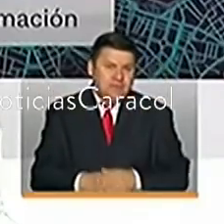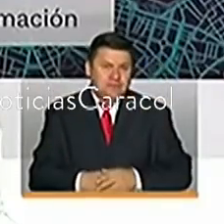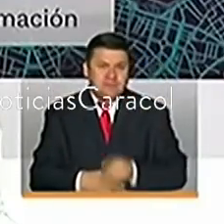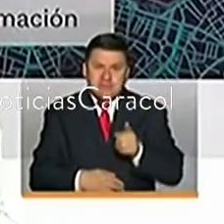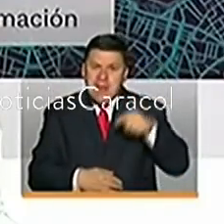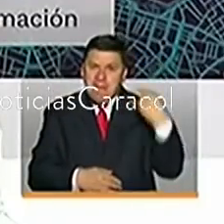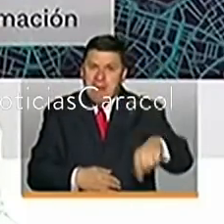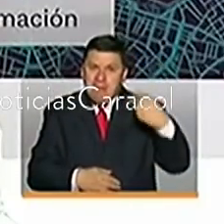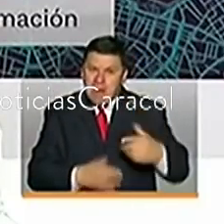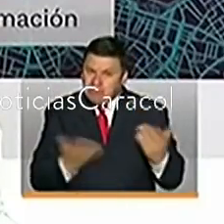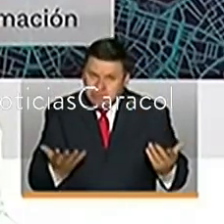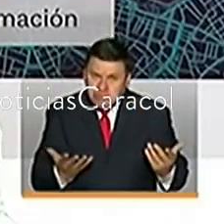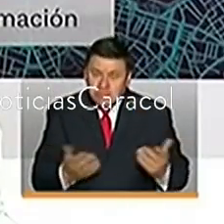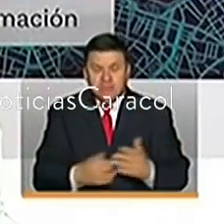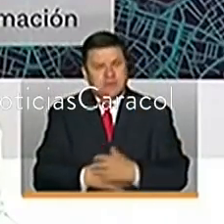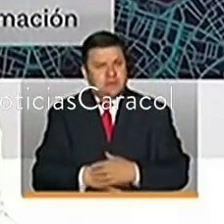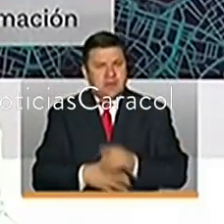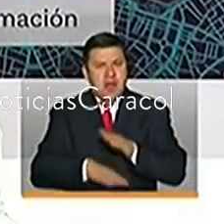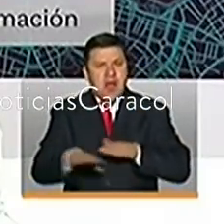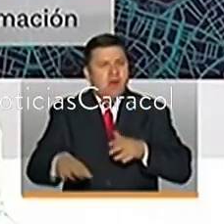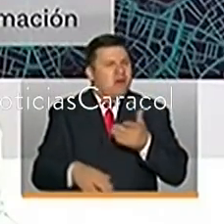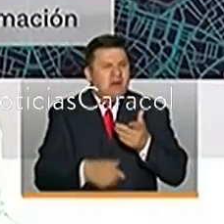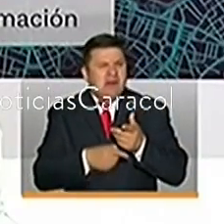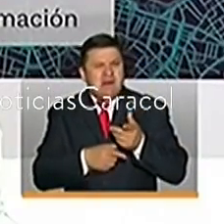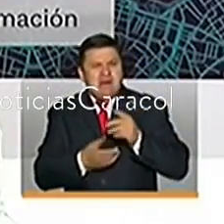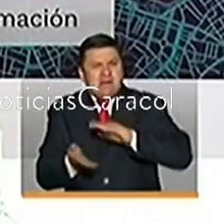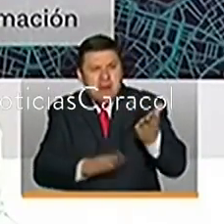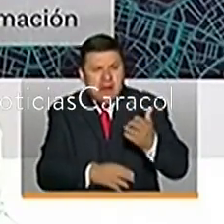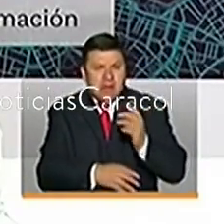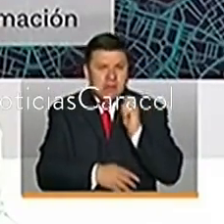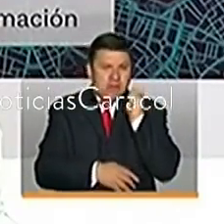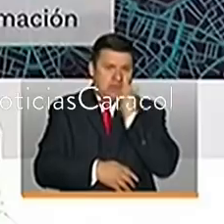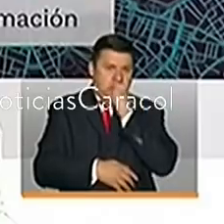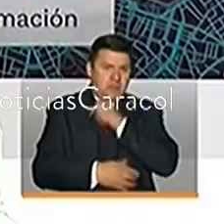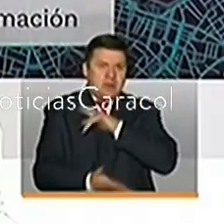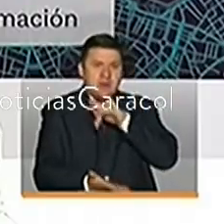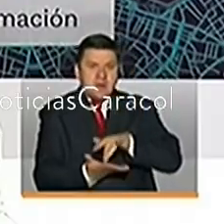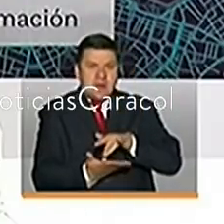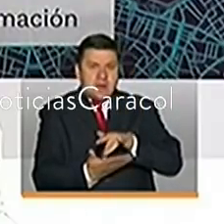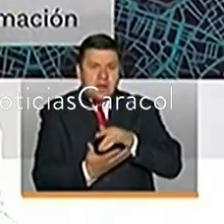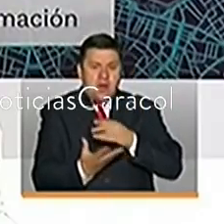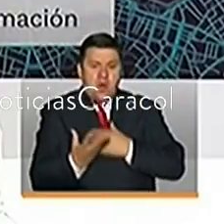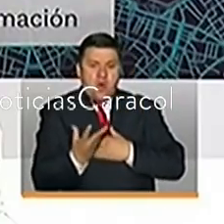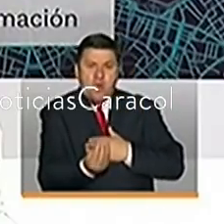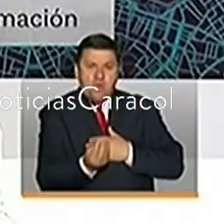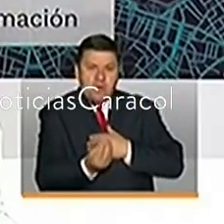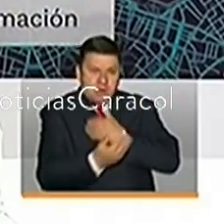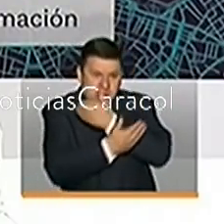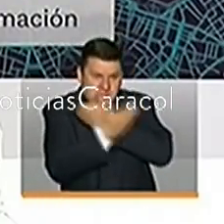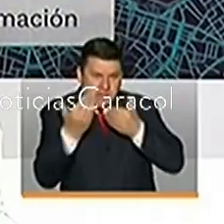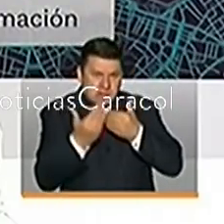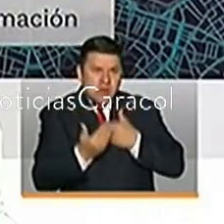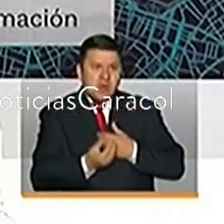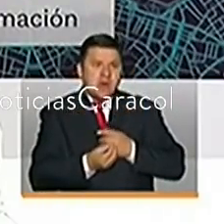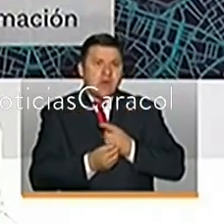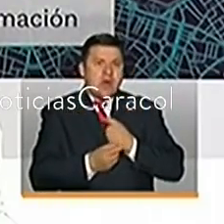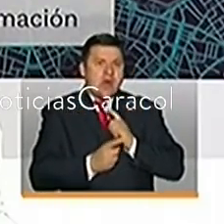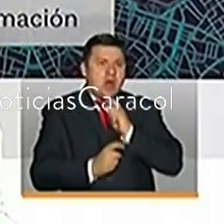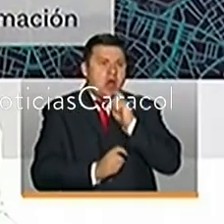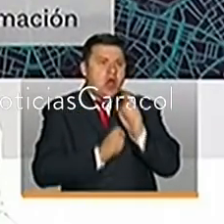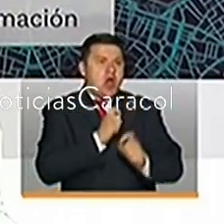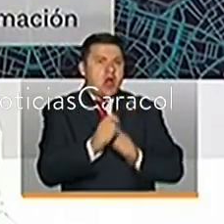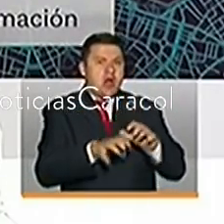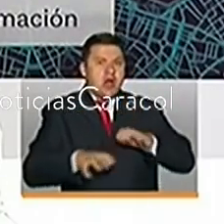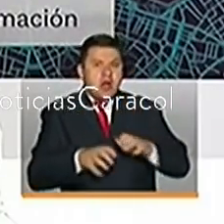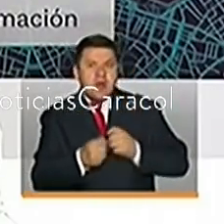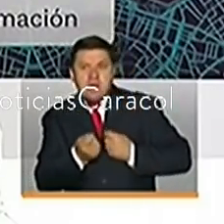están ocurriendo por el narcotráfico, por la presencia de grupos que quieren llenar de